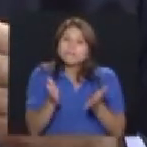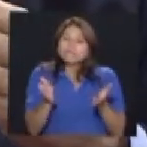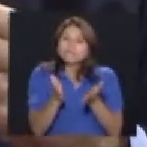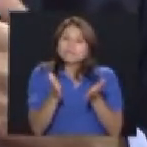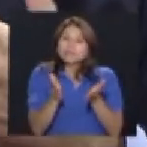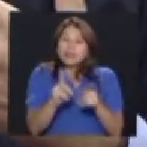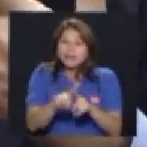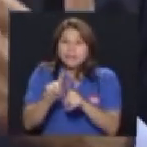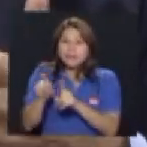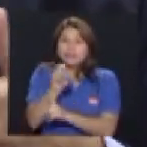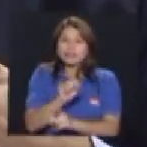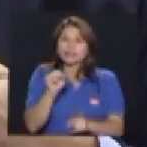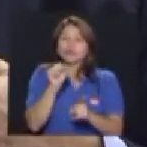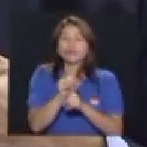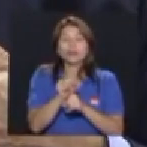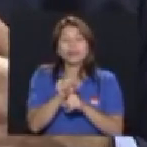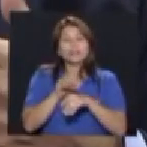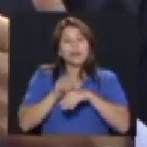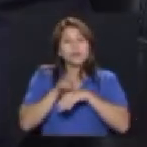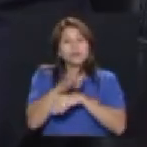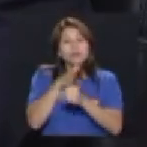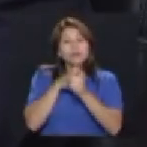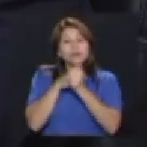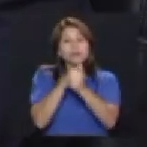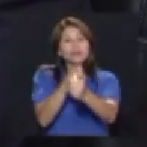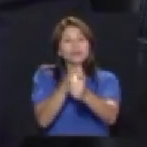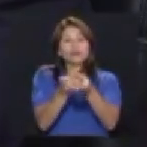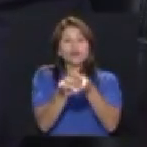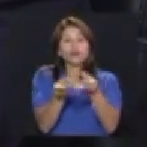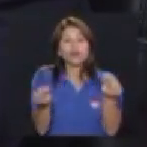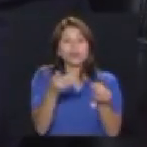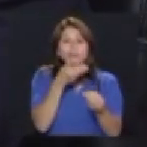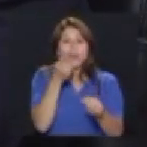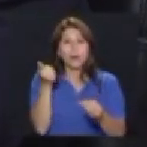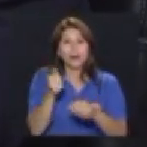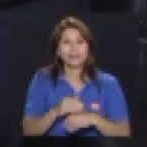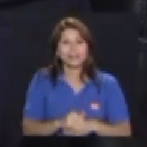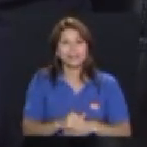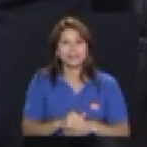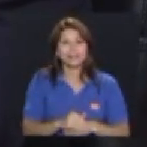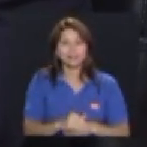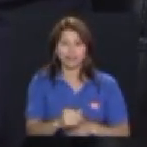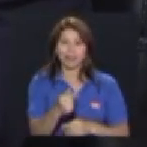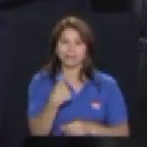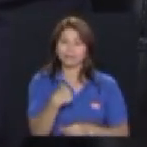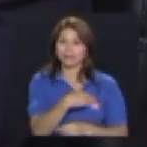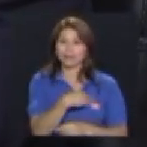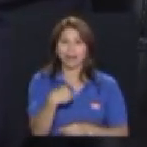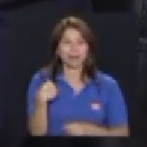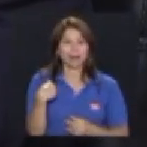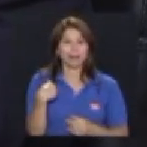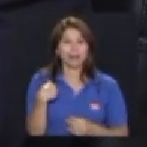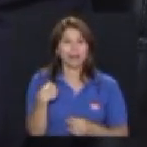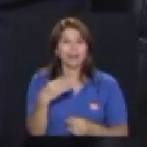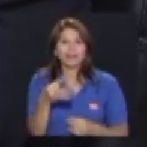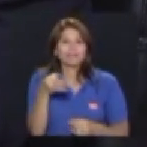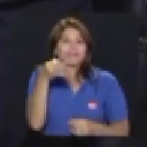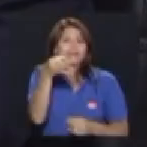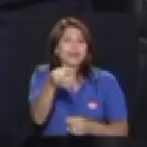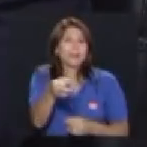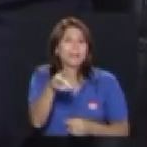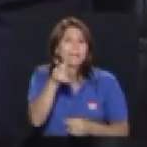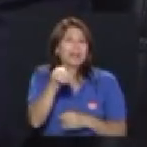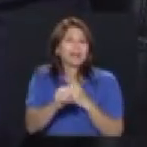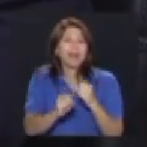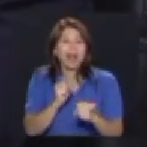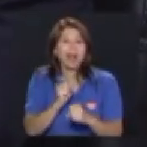condujeron a mejores soluciones. Yo veo, o me encantaría que en 20 años, y no en